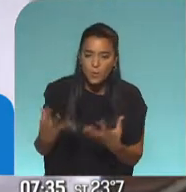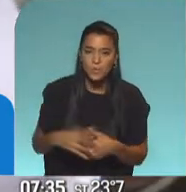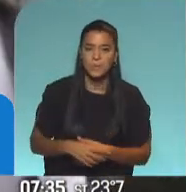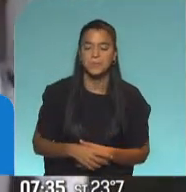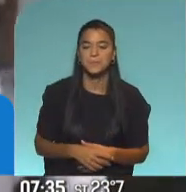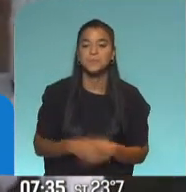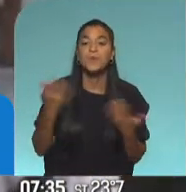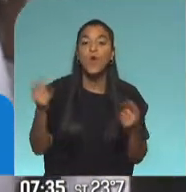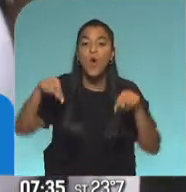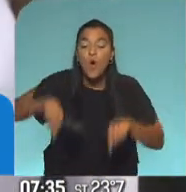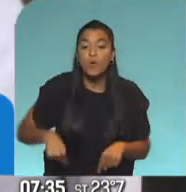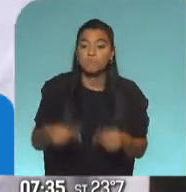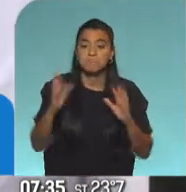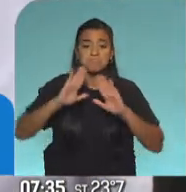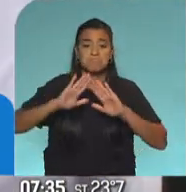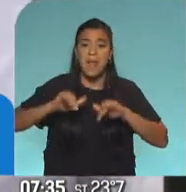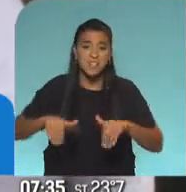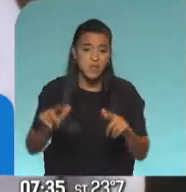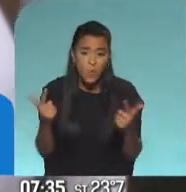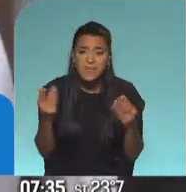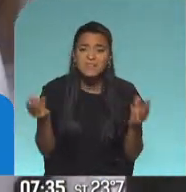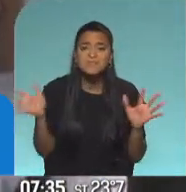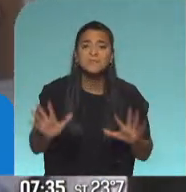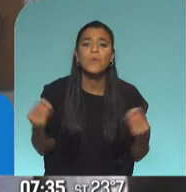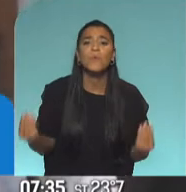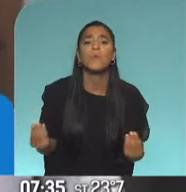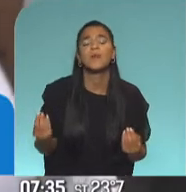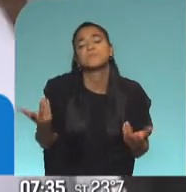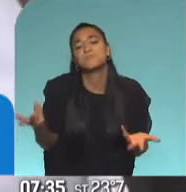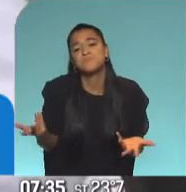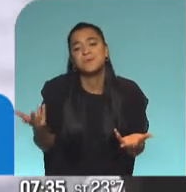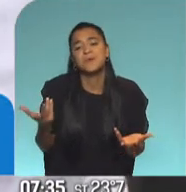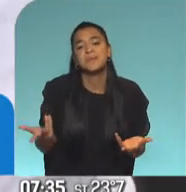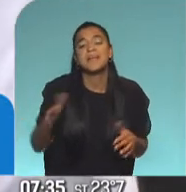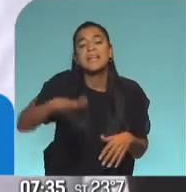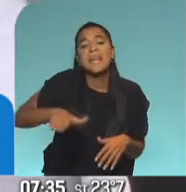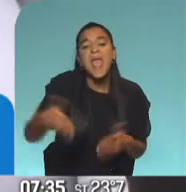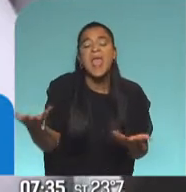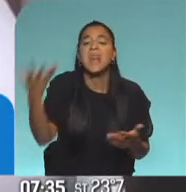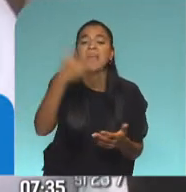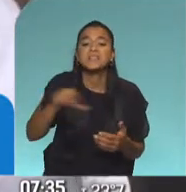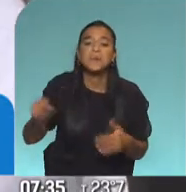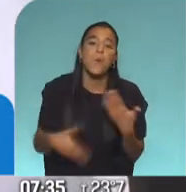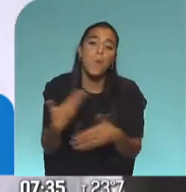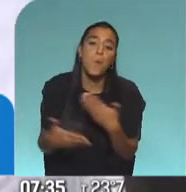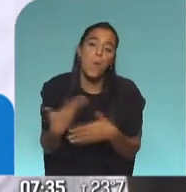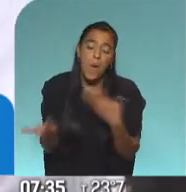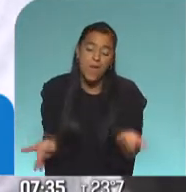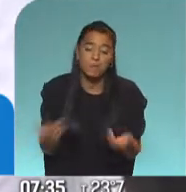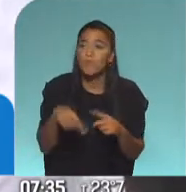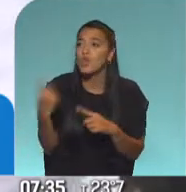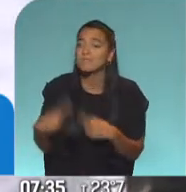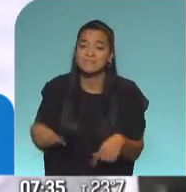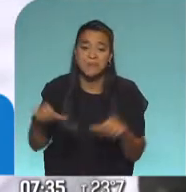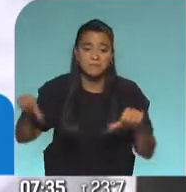Bueno, hoy no hay playa, ¿qué se hace? Y un poco de todo, el tema de las nenas, ¿viste? Llevarla a los jueguitos, otra cosa no se puede